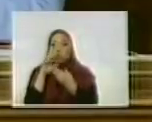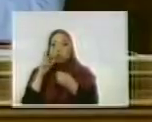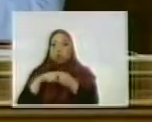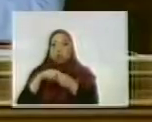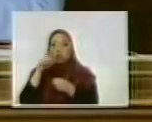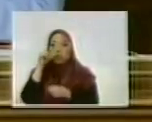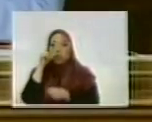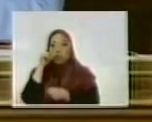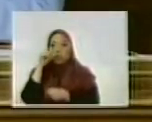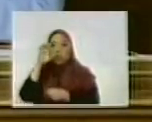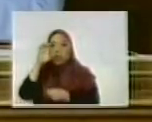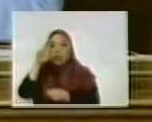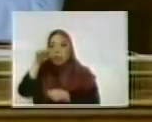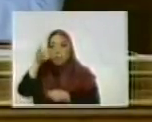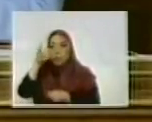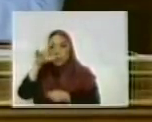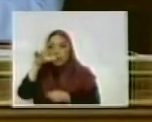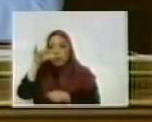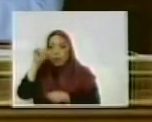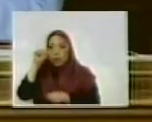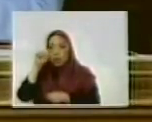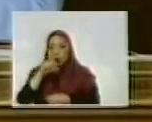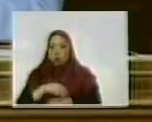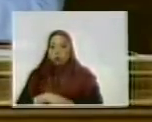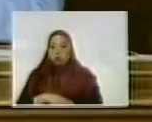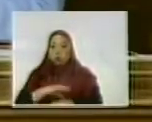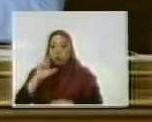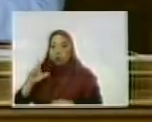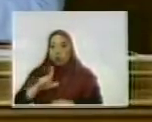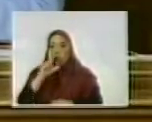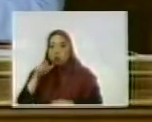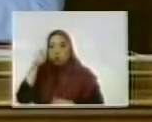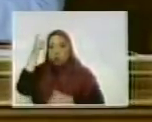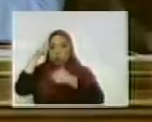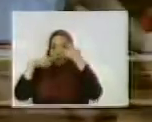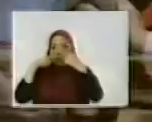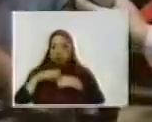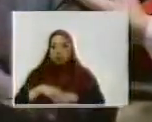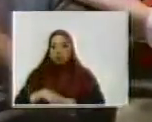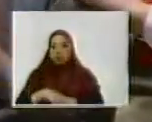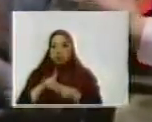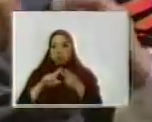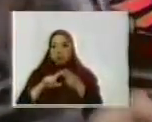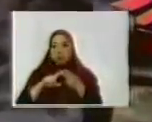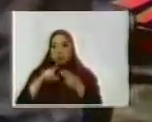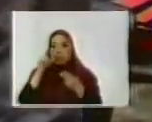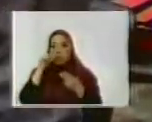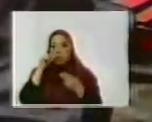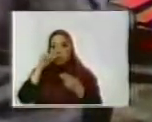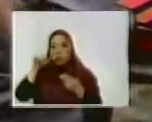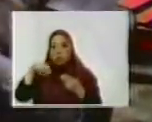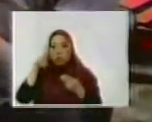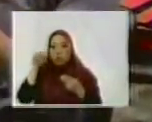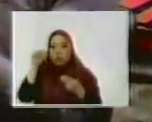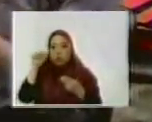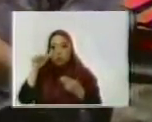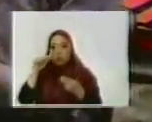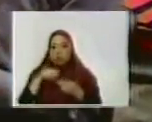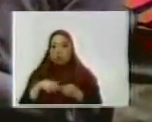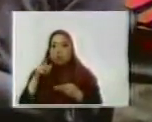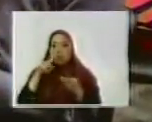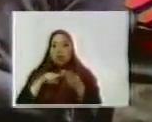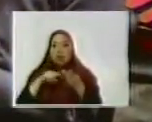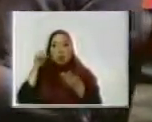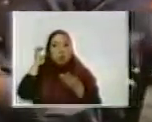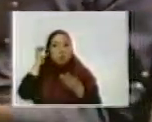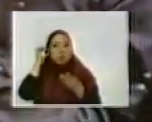Emilio Colina, a Julio Chávez, a Juan Carlos Alemán, a María Alejandra